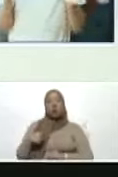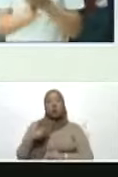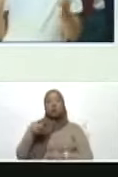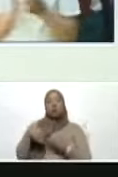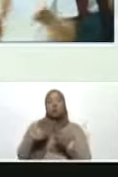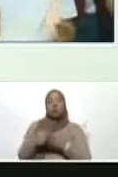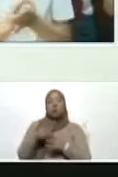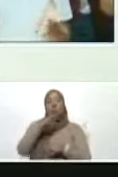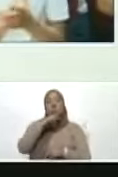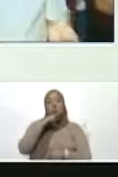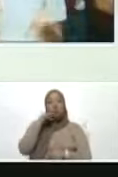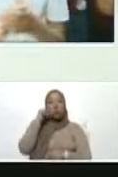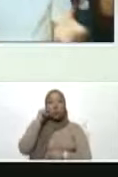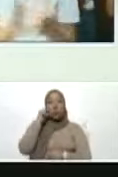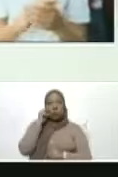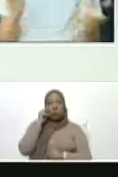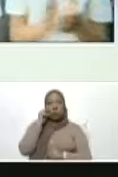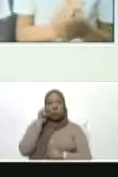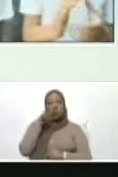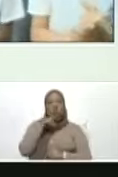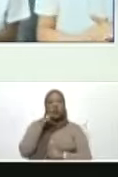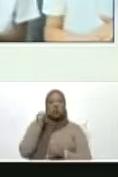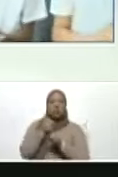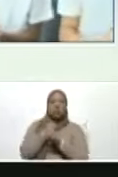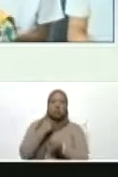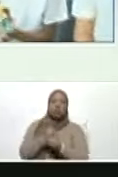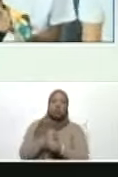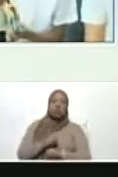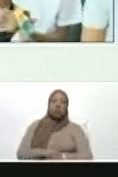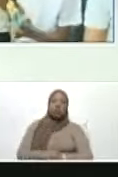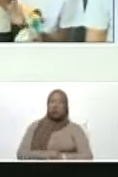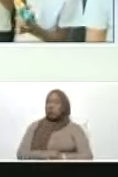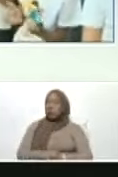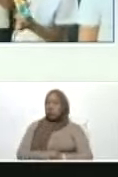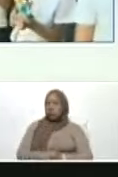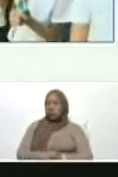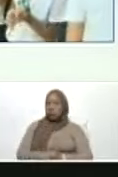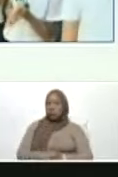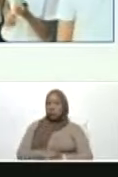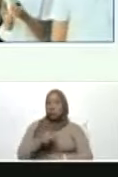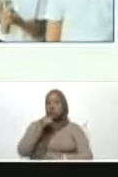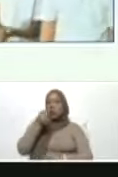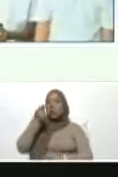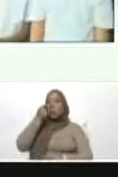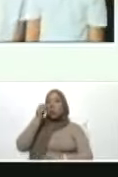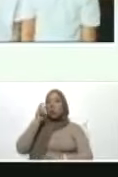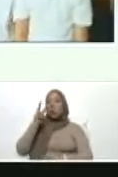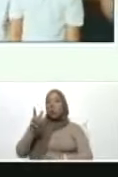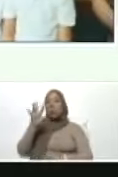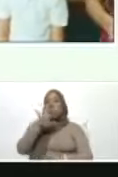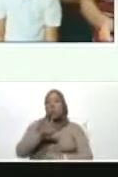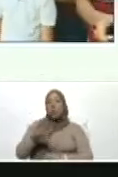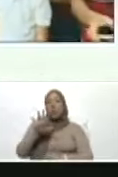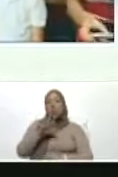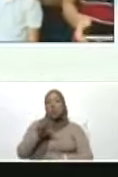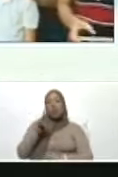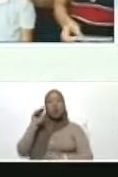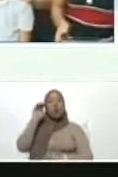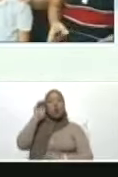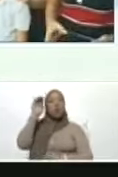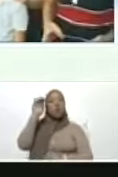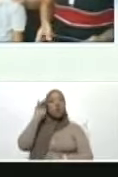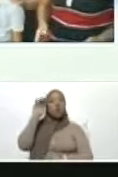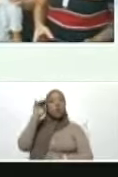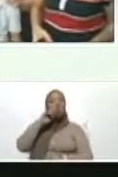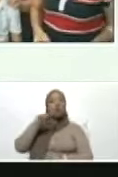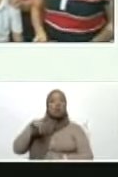la sonrisa, la satisfacción, esa vista optimista puesta para el futuro.